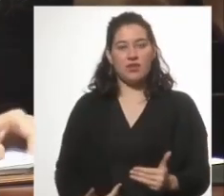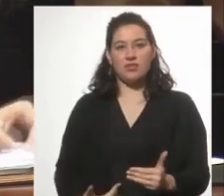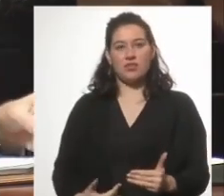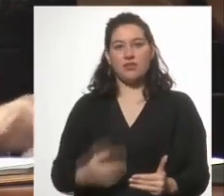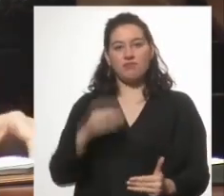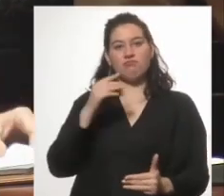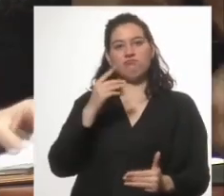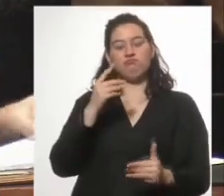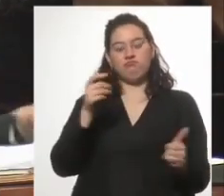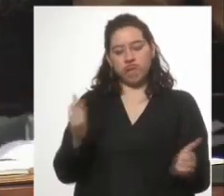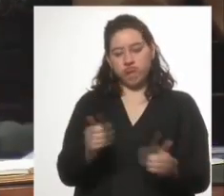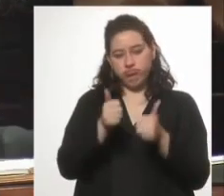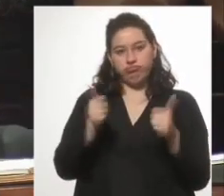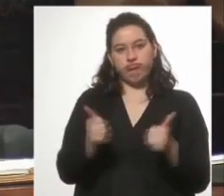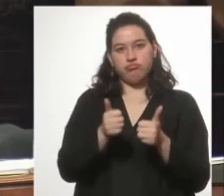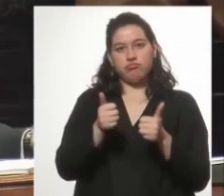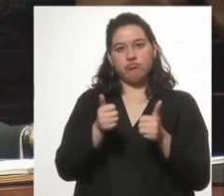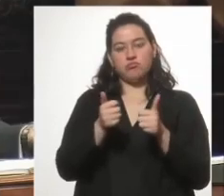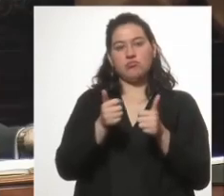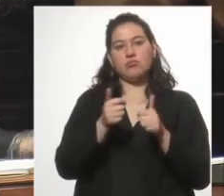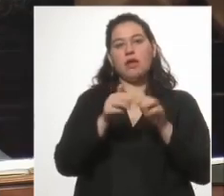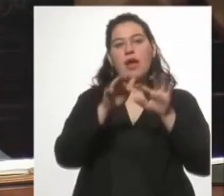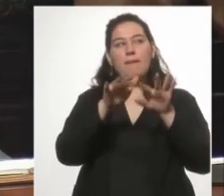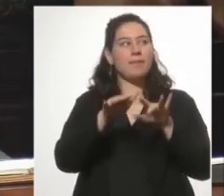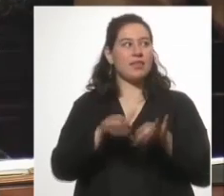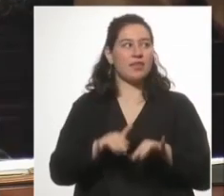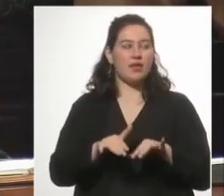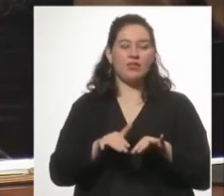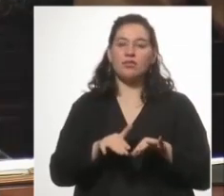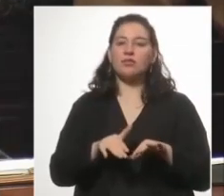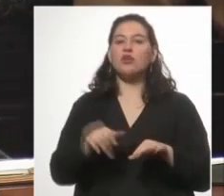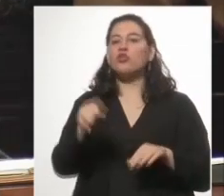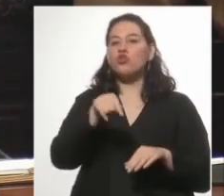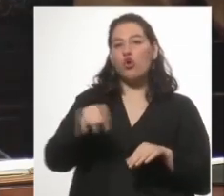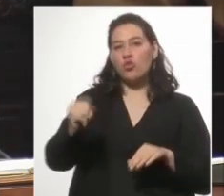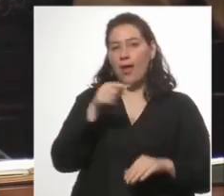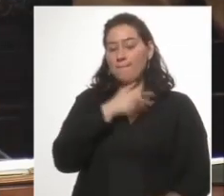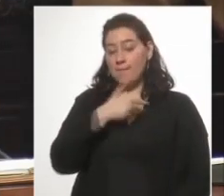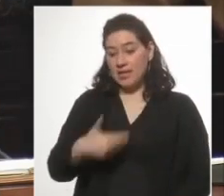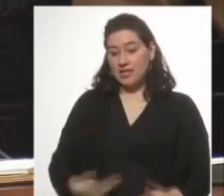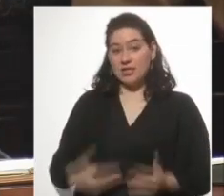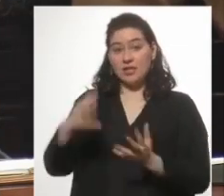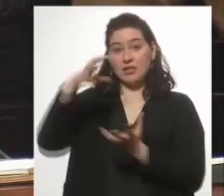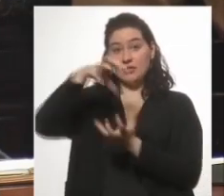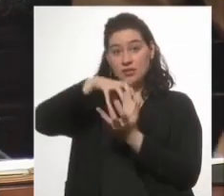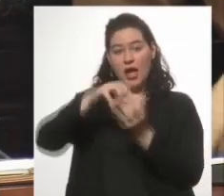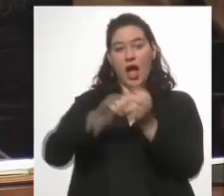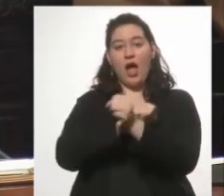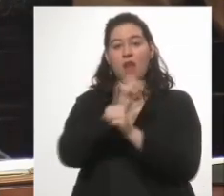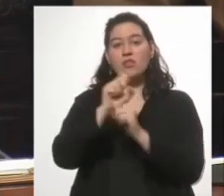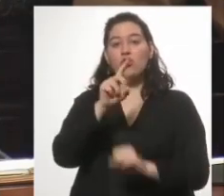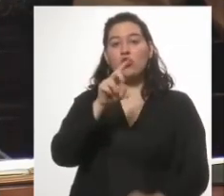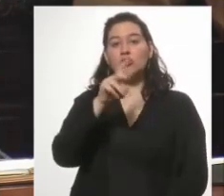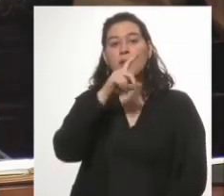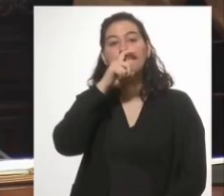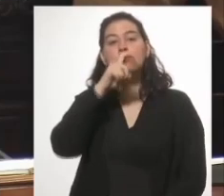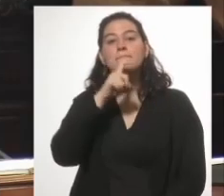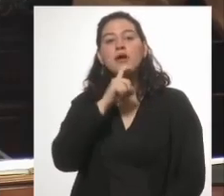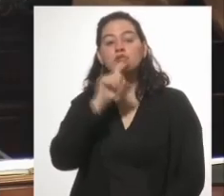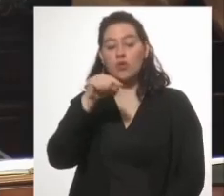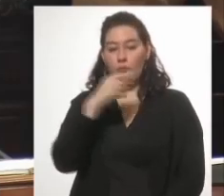que el expediente estuvo en Presidencia hasta el 12 de marzo y después